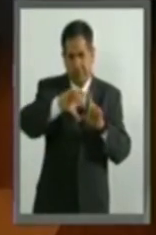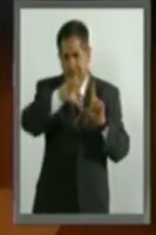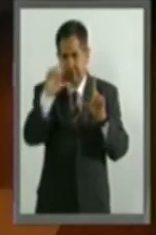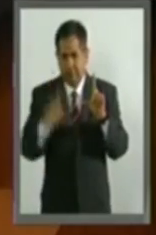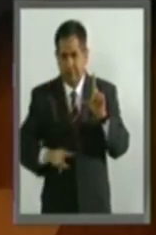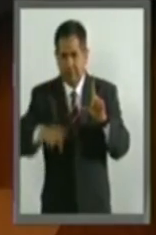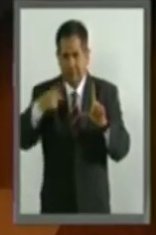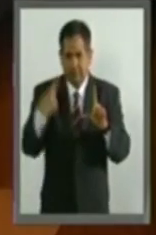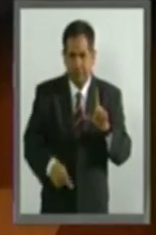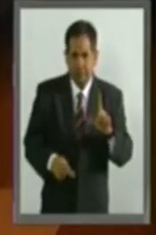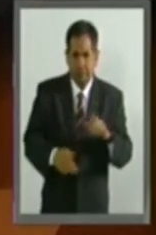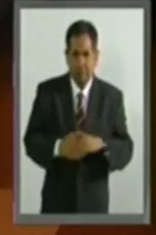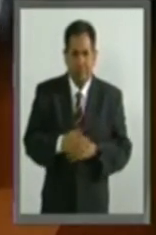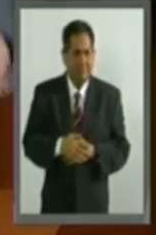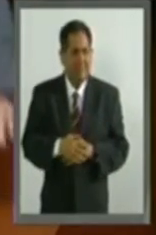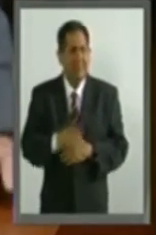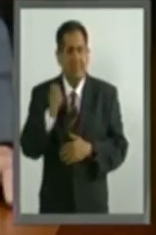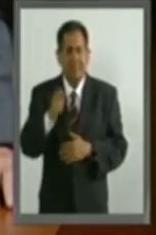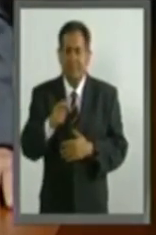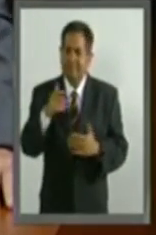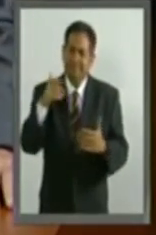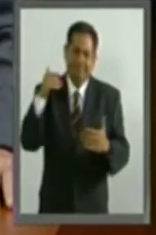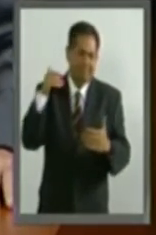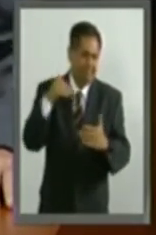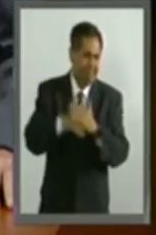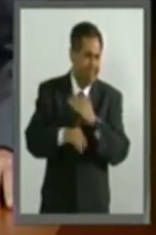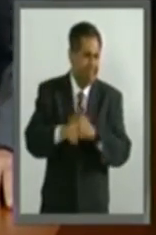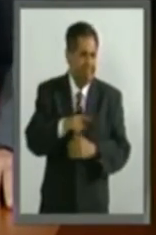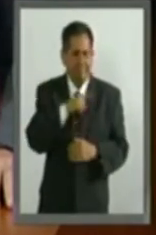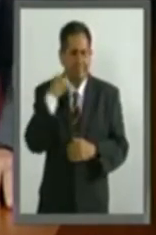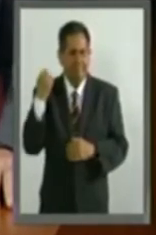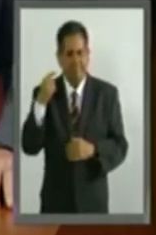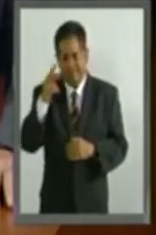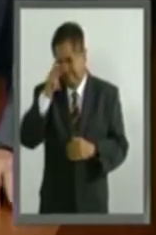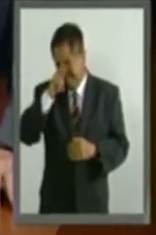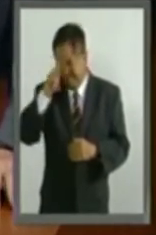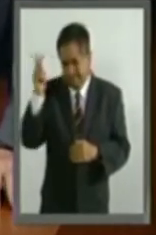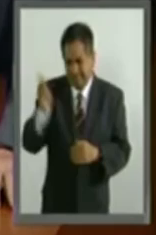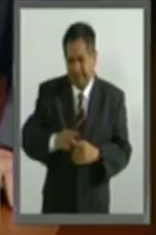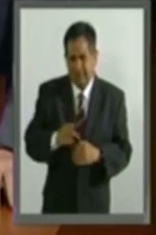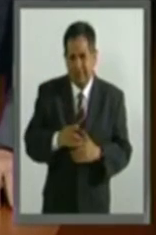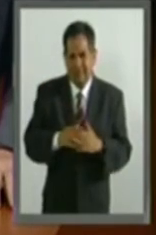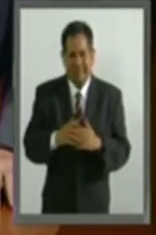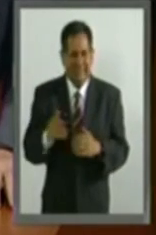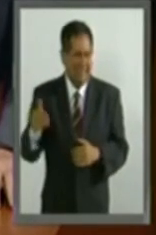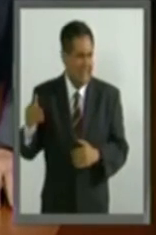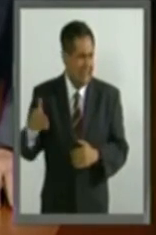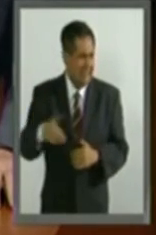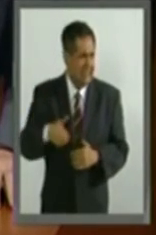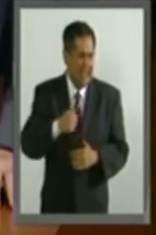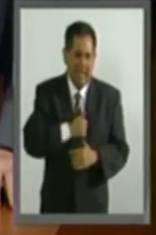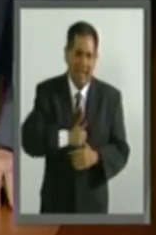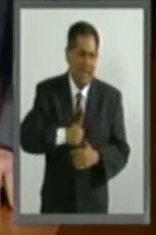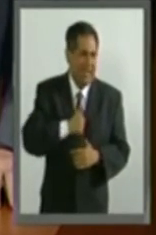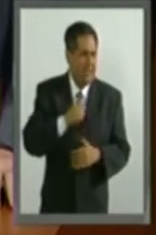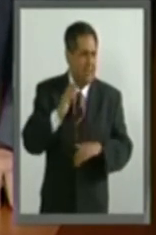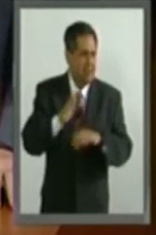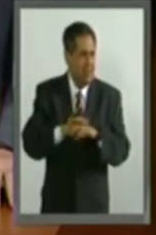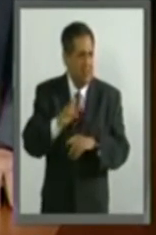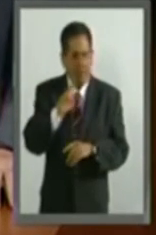nunca ha tenido derrotas más grandes, nunca ha tenido heridas más